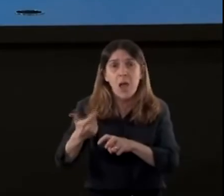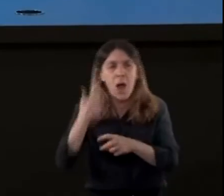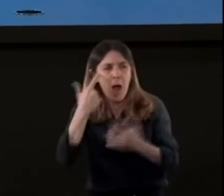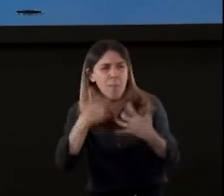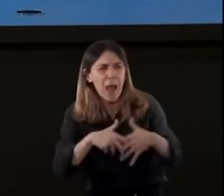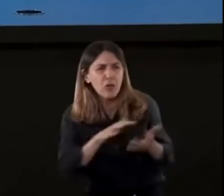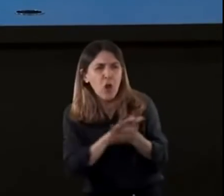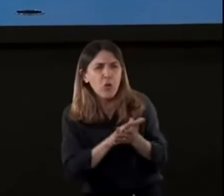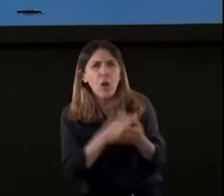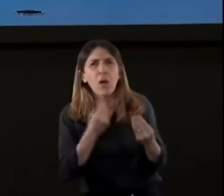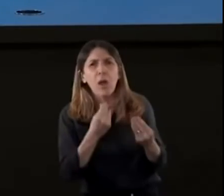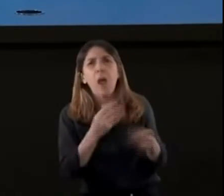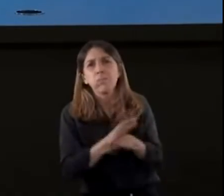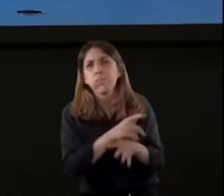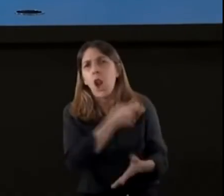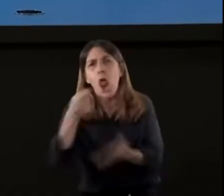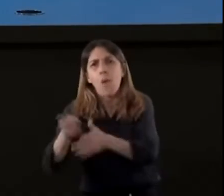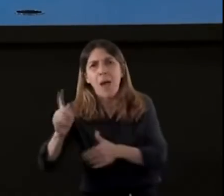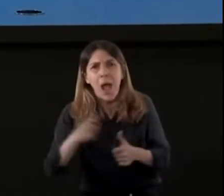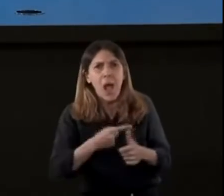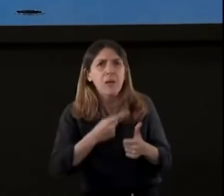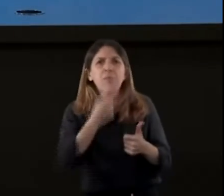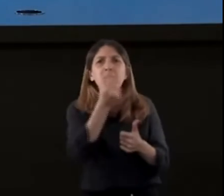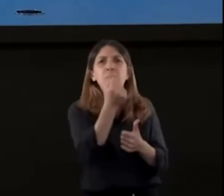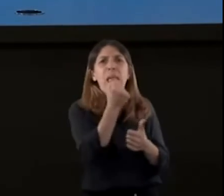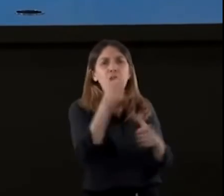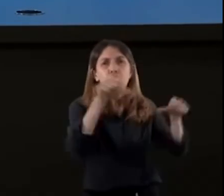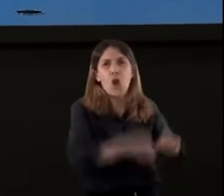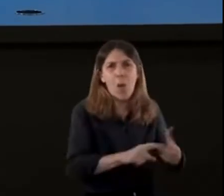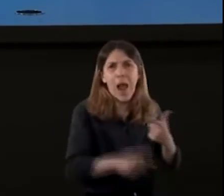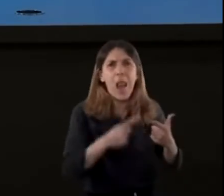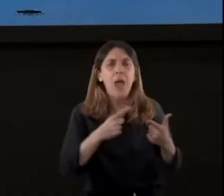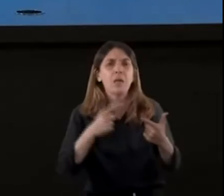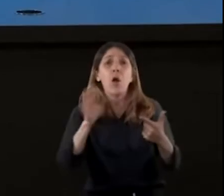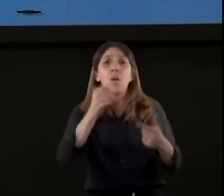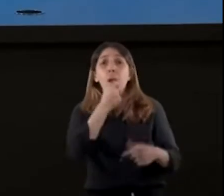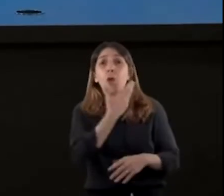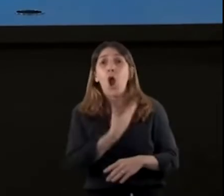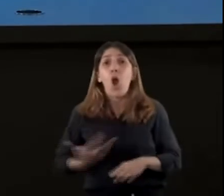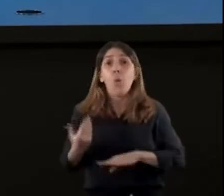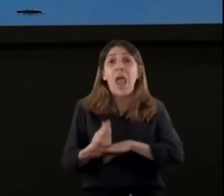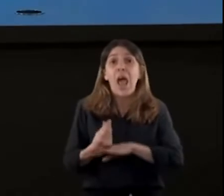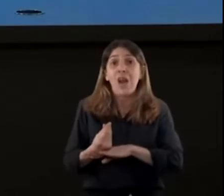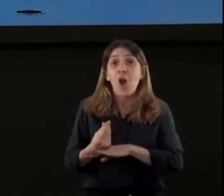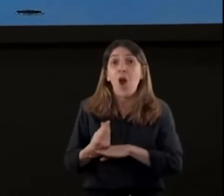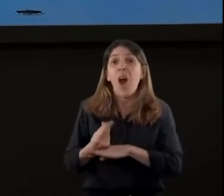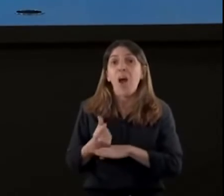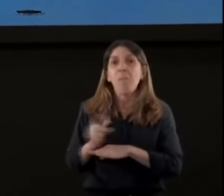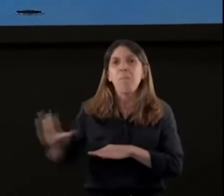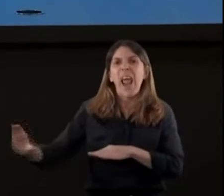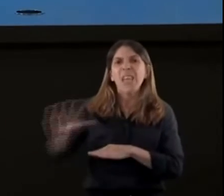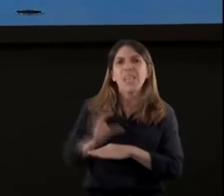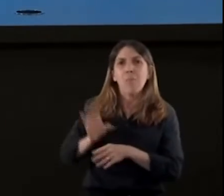O viene una devaluación, con lo cual la economía entra en recesión, o viene un gobierno que toma deuda y, bueno, a veces logra algún